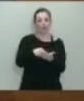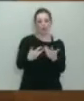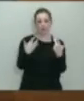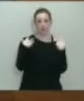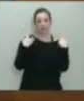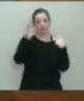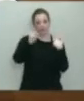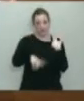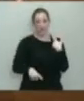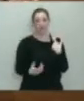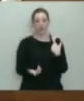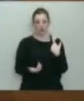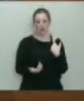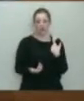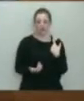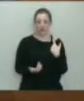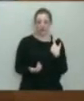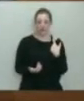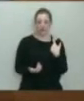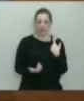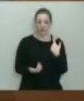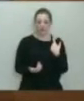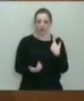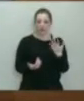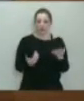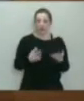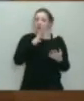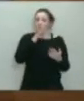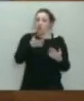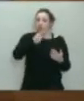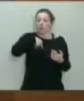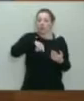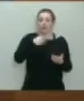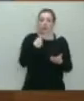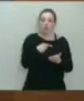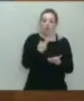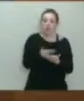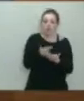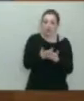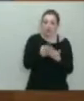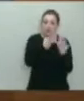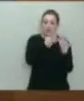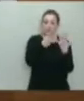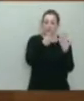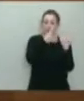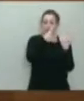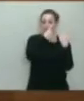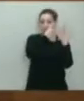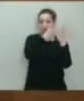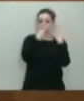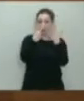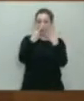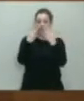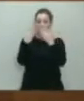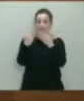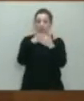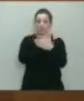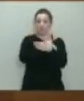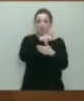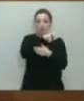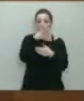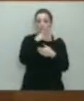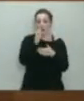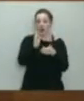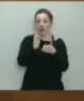último, lleguen a donde lleguen. Por lo tanto, se nos está solicitando 76 millones de euros para amortización de préstamos.